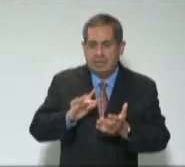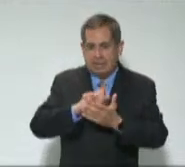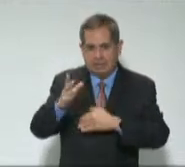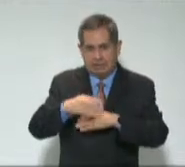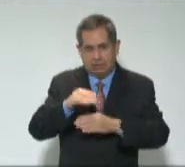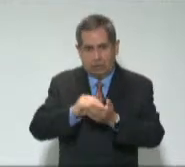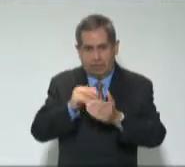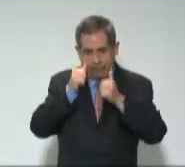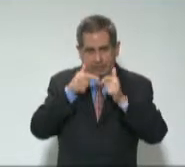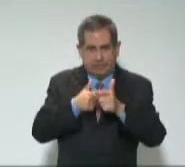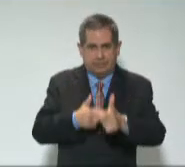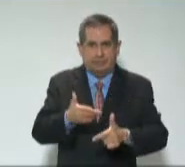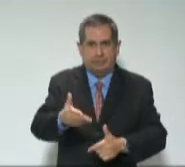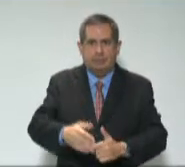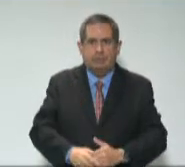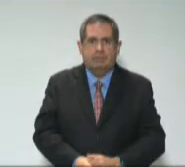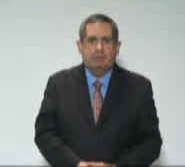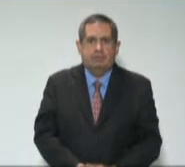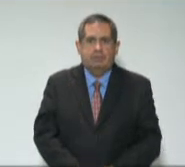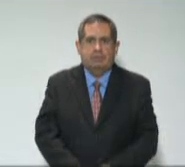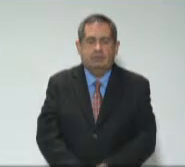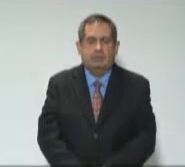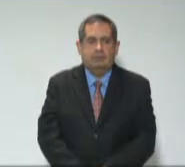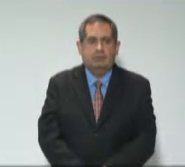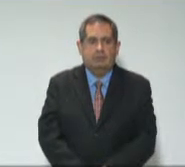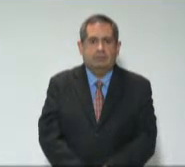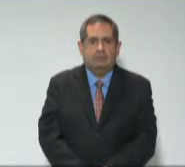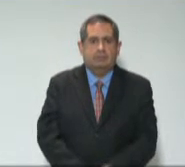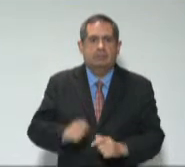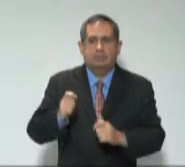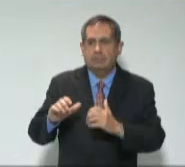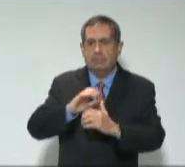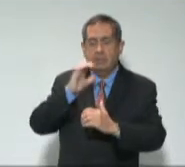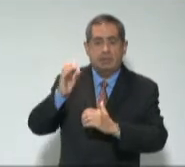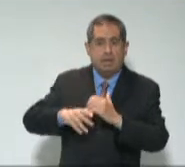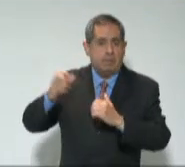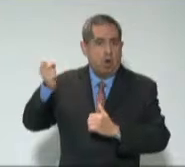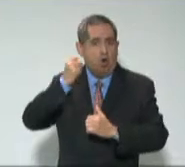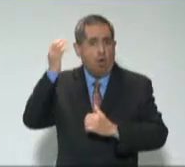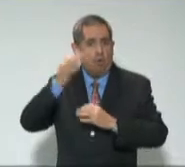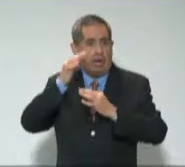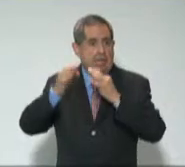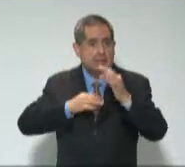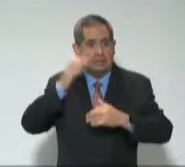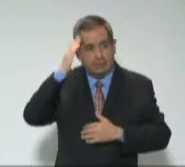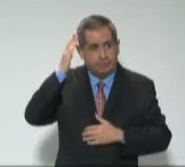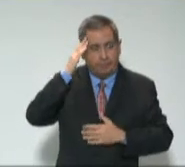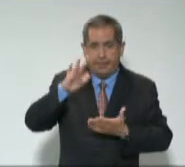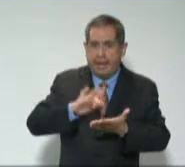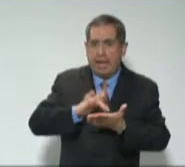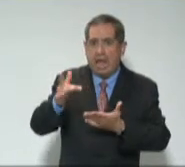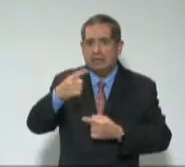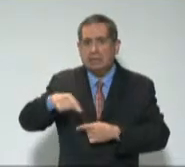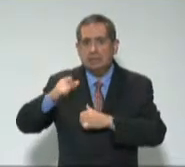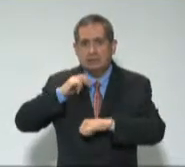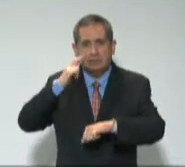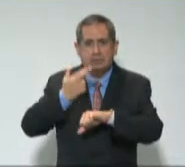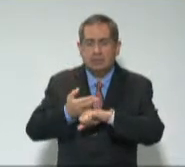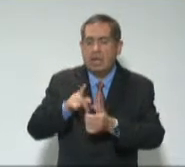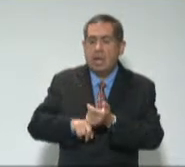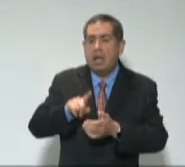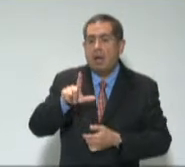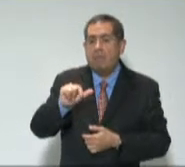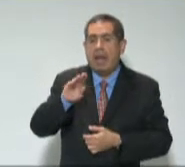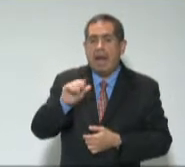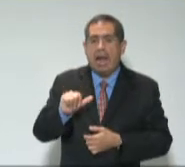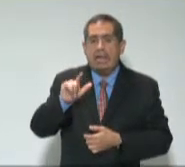con nosotros de esta manera concluye la conferencia magistral damos las gracias a la comisionada blanca